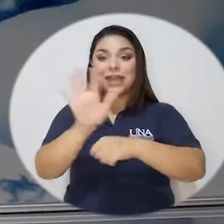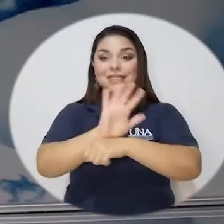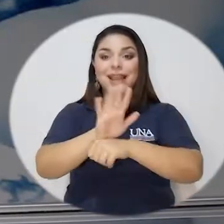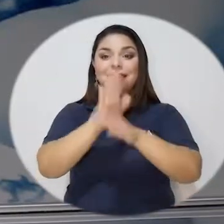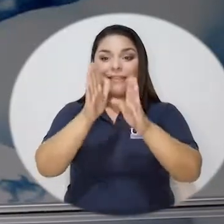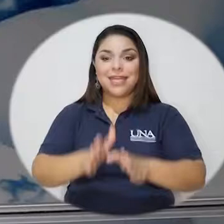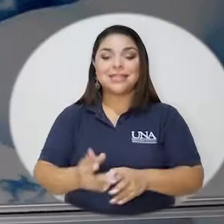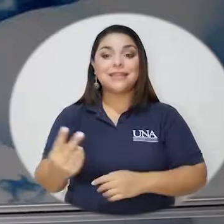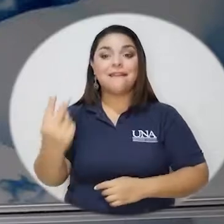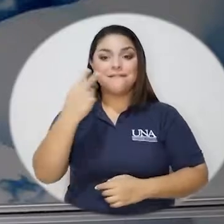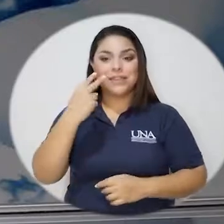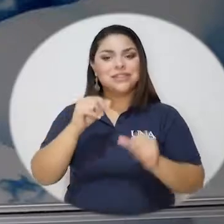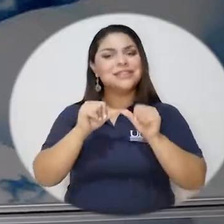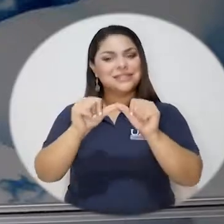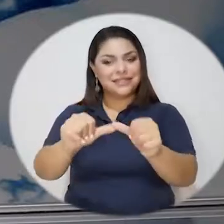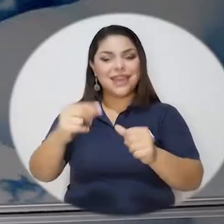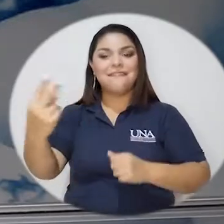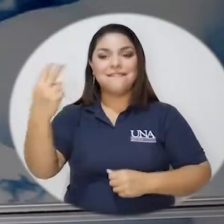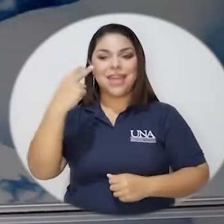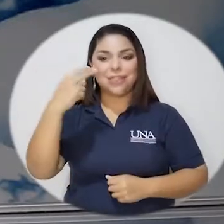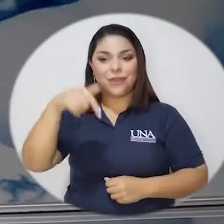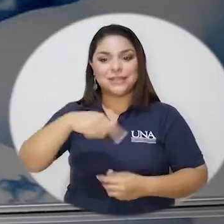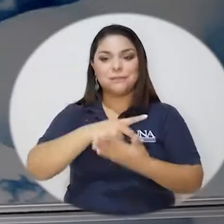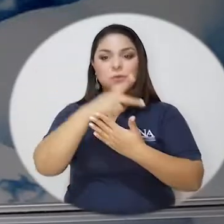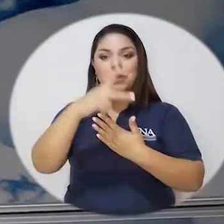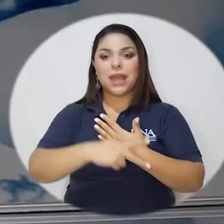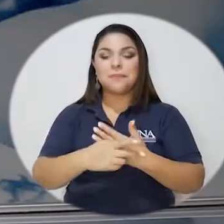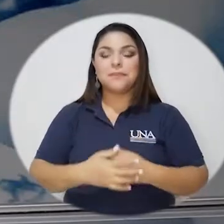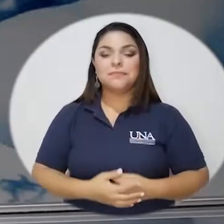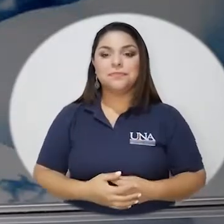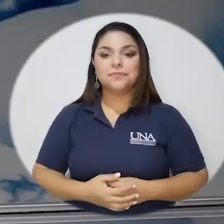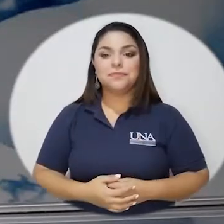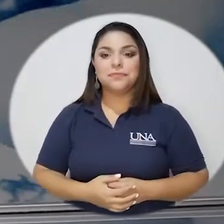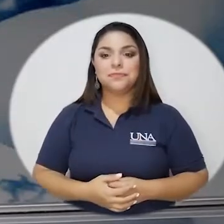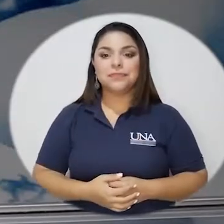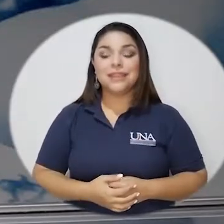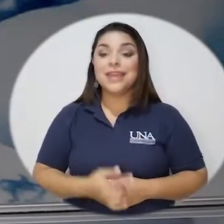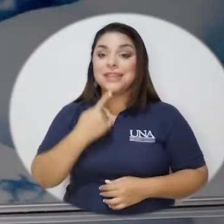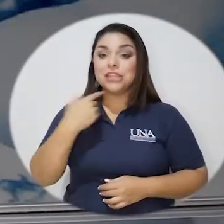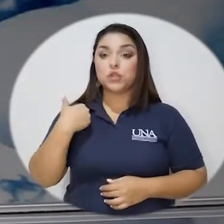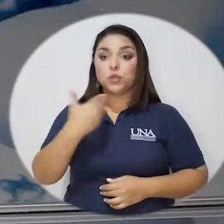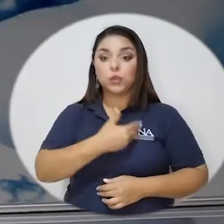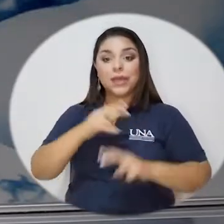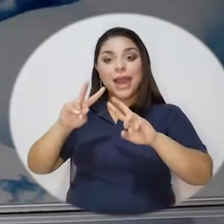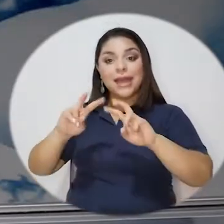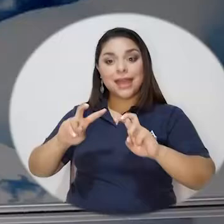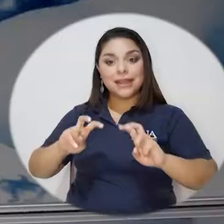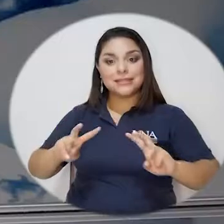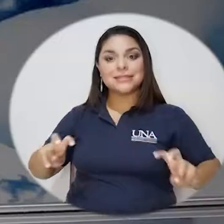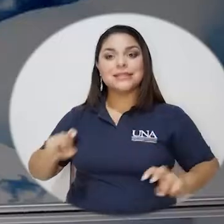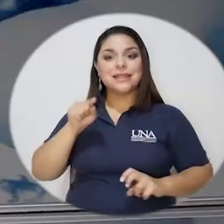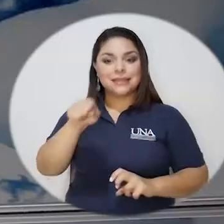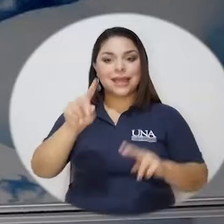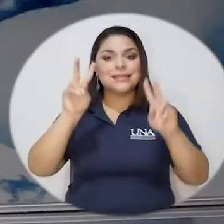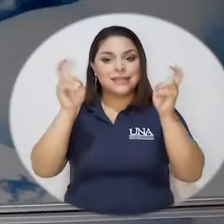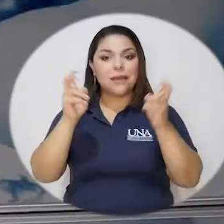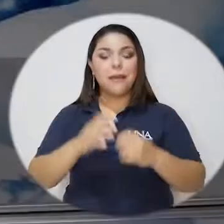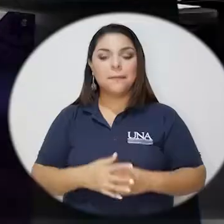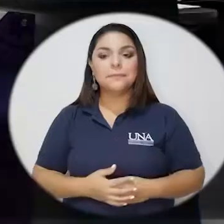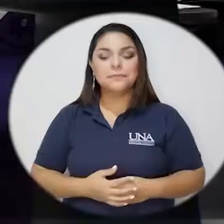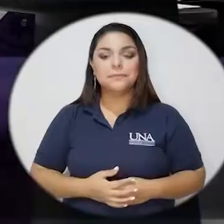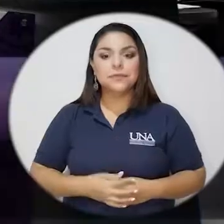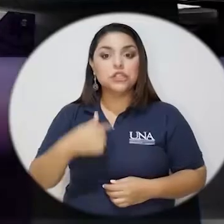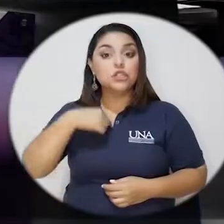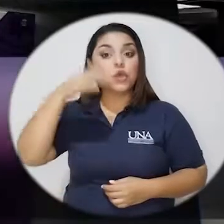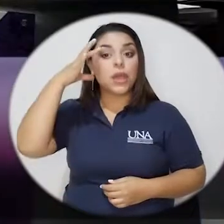los televidentes hayan visto y que sigan viendo, ¿verdad? Y resulta que hacíamos análisis de ese tema.